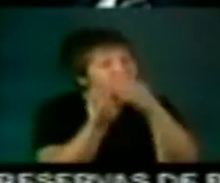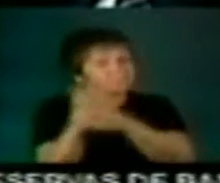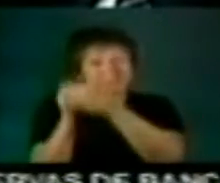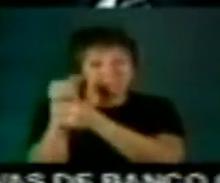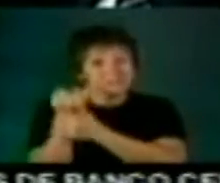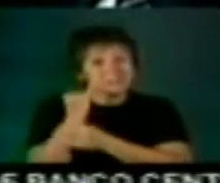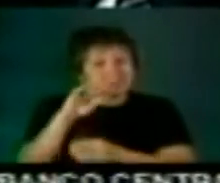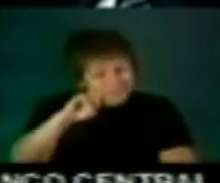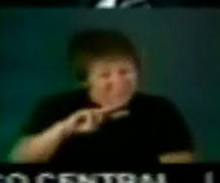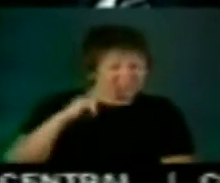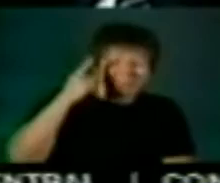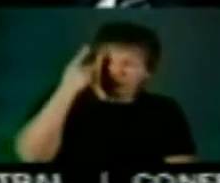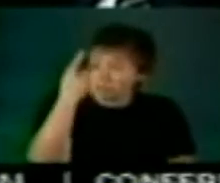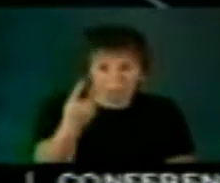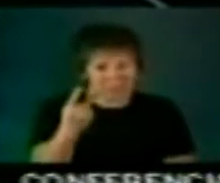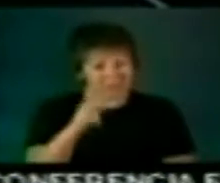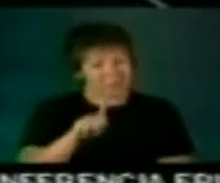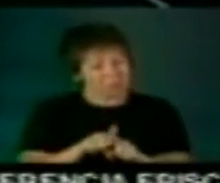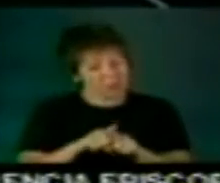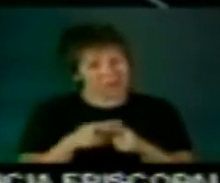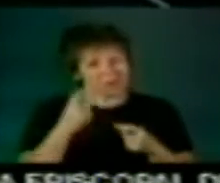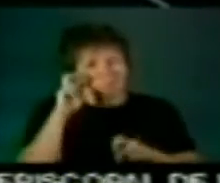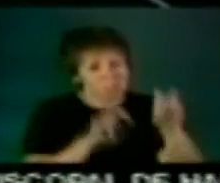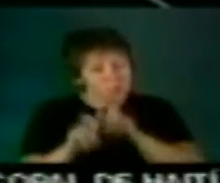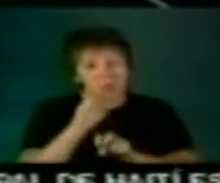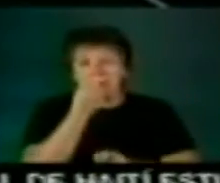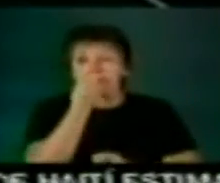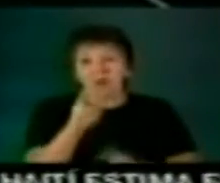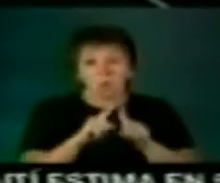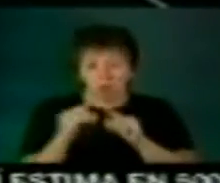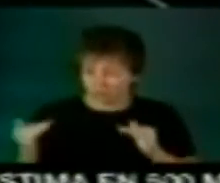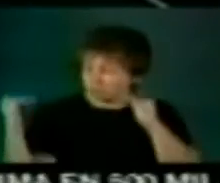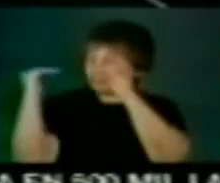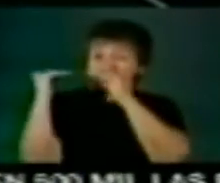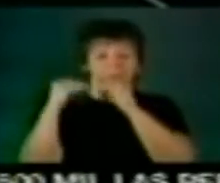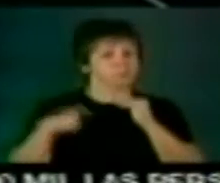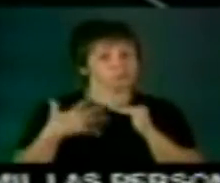de proactivos en la búsqueda de una mayor equidad social.